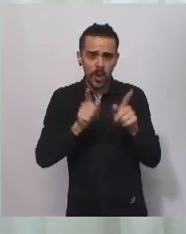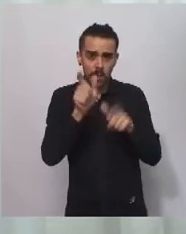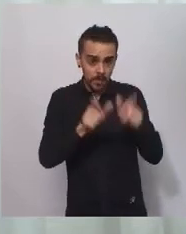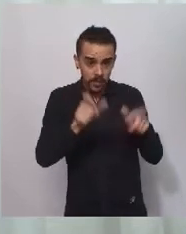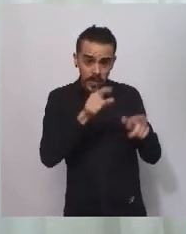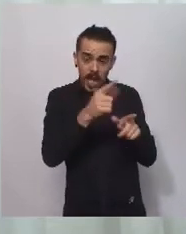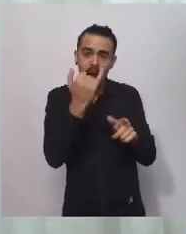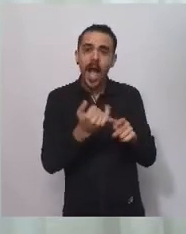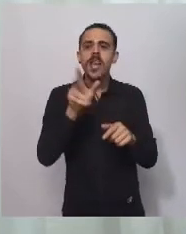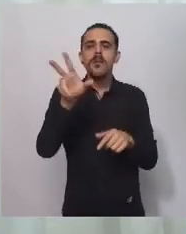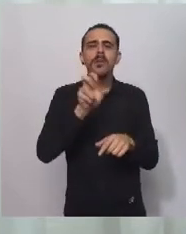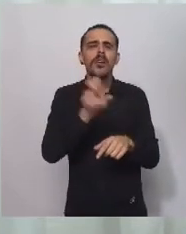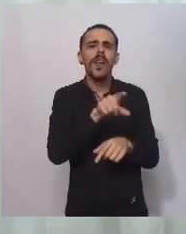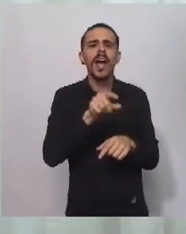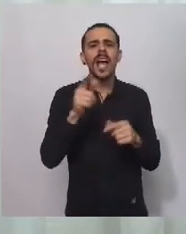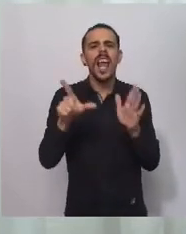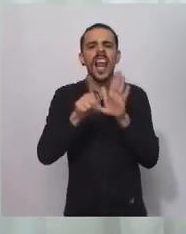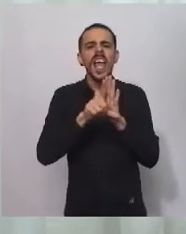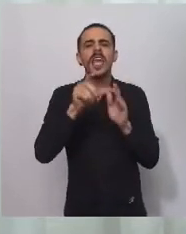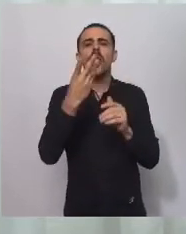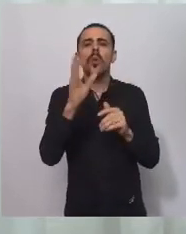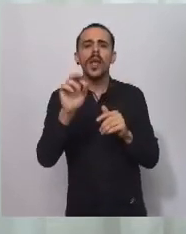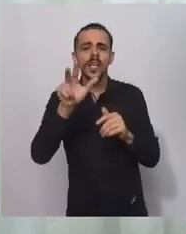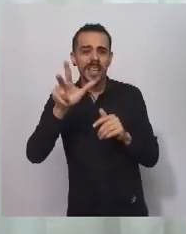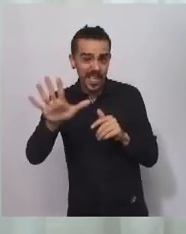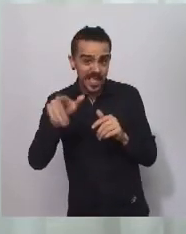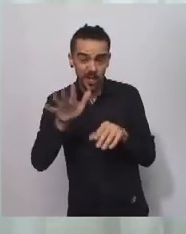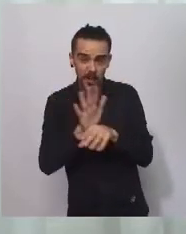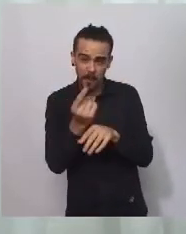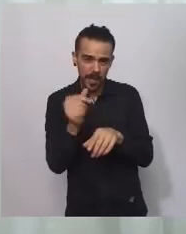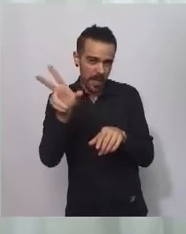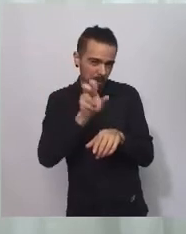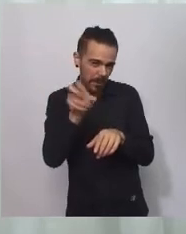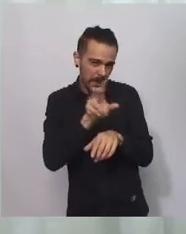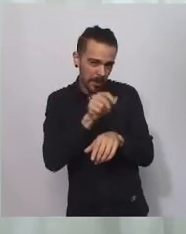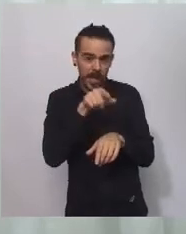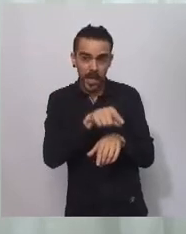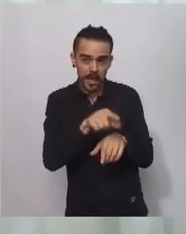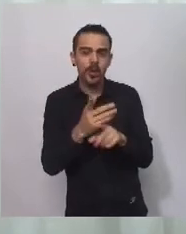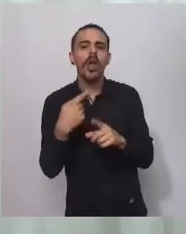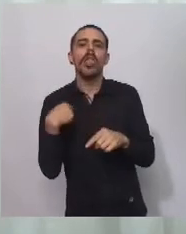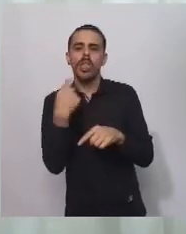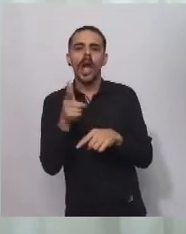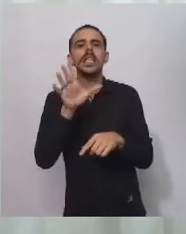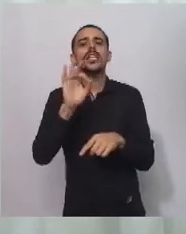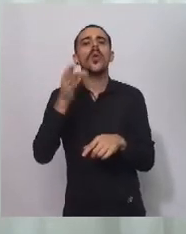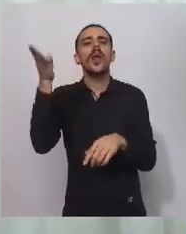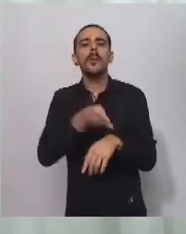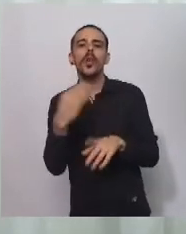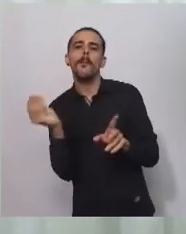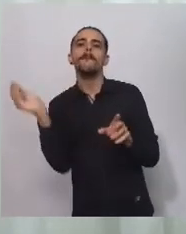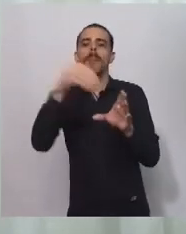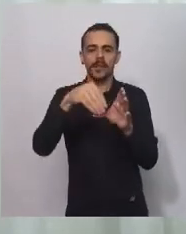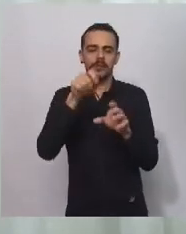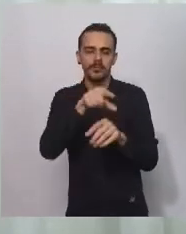4035 hemos decidido aumentarla en un 50% al monto que percibe cada beneficiario